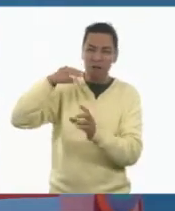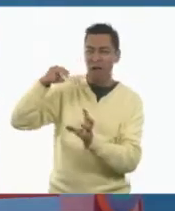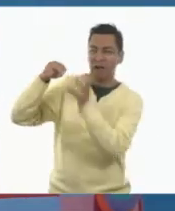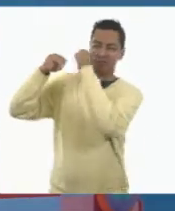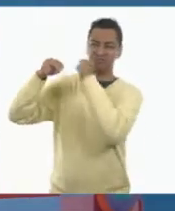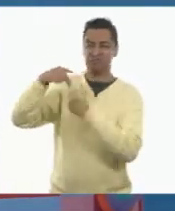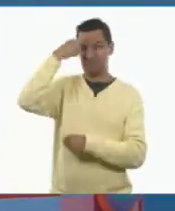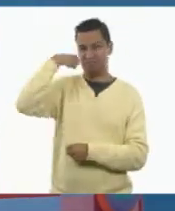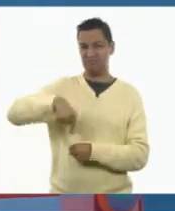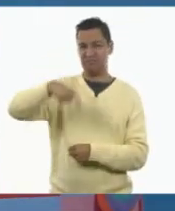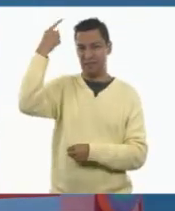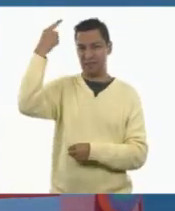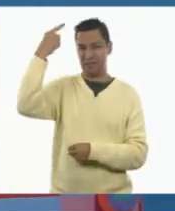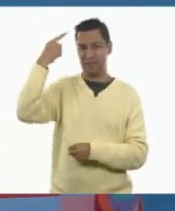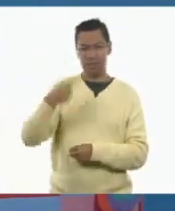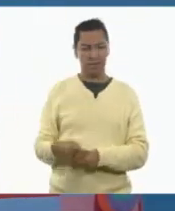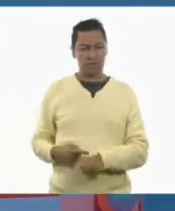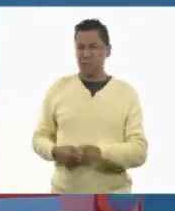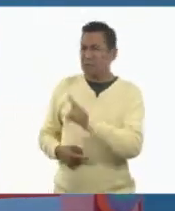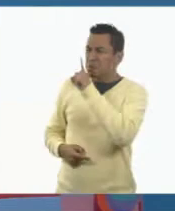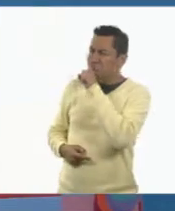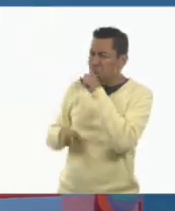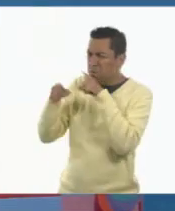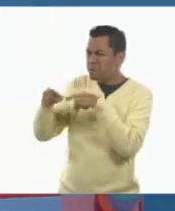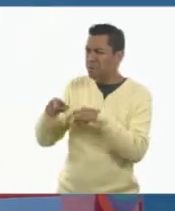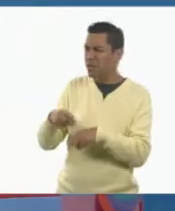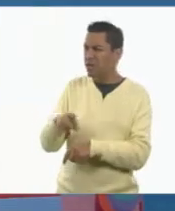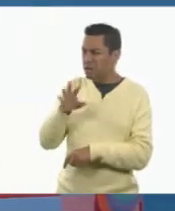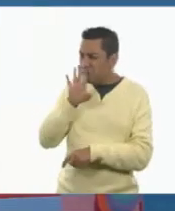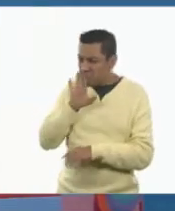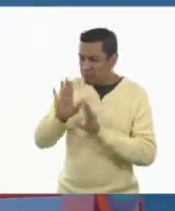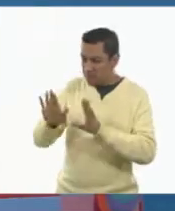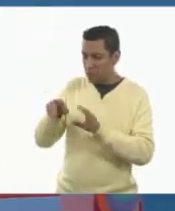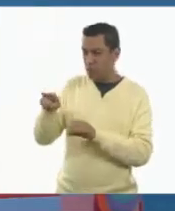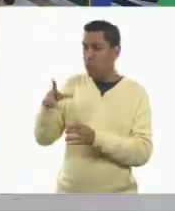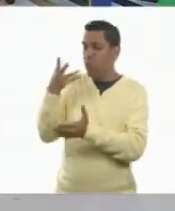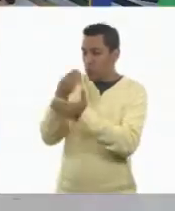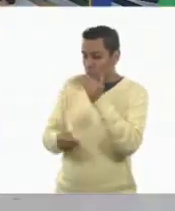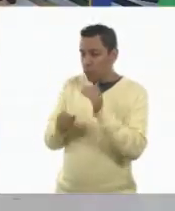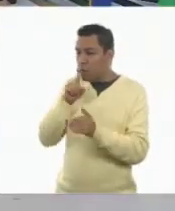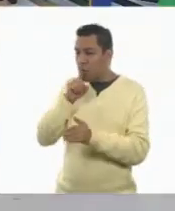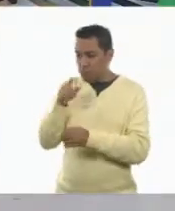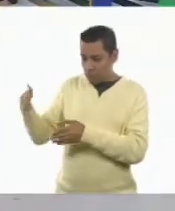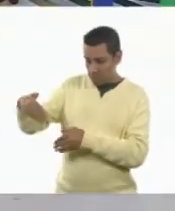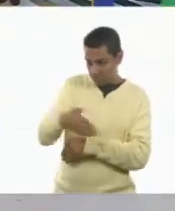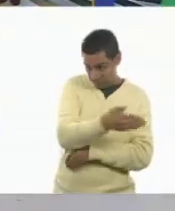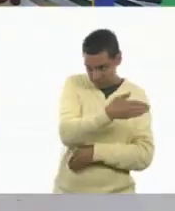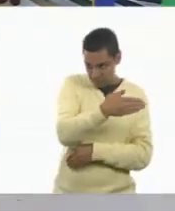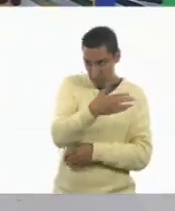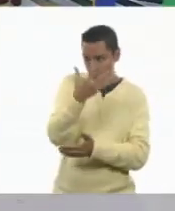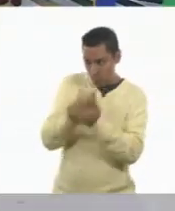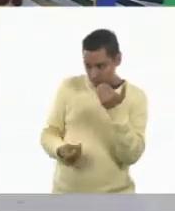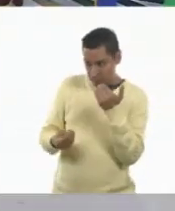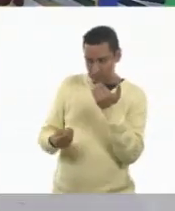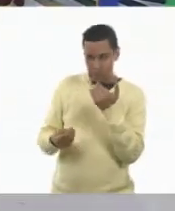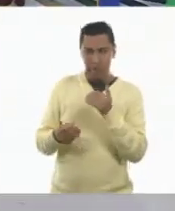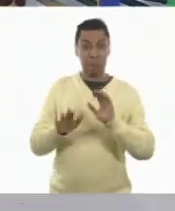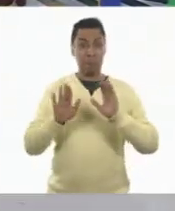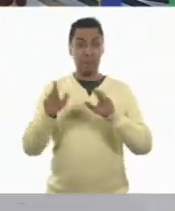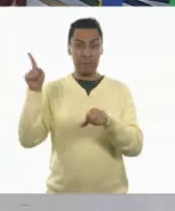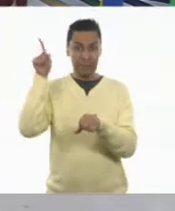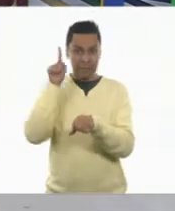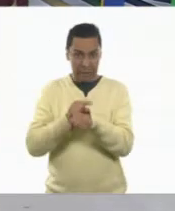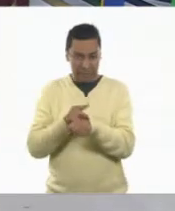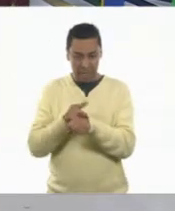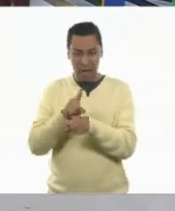ya, necio! Puesto que lo sabes, entonces huye del anzuelo. Y sucedió que una mañana, cuando las